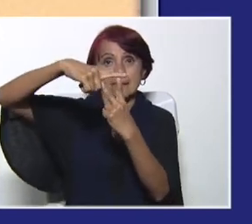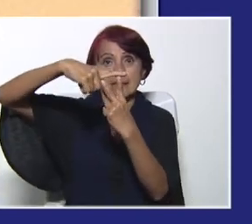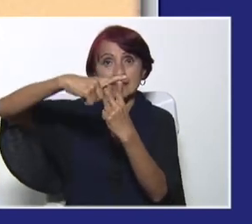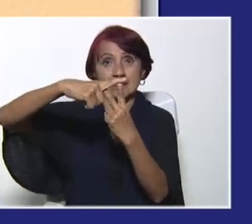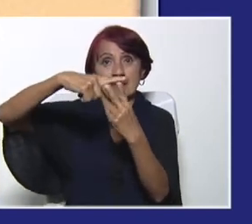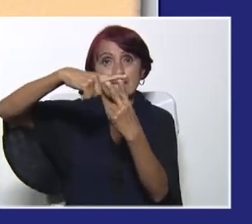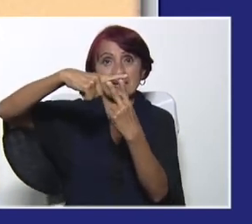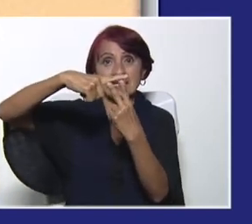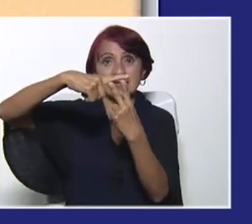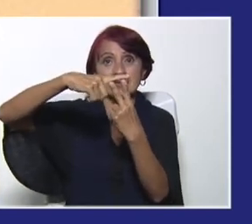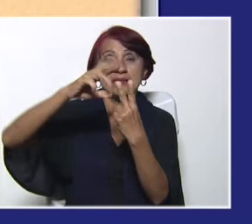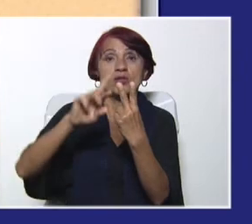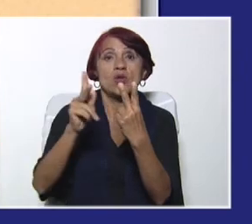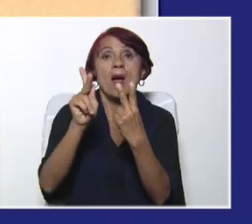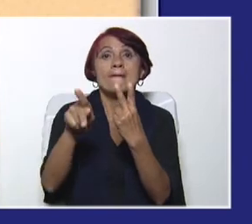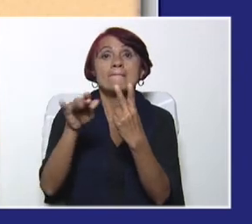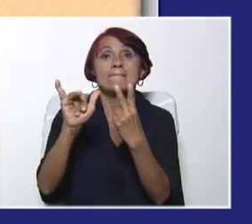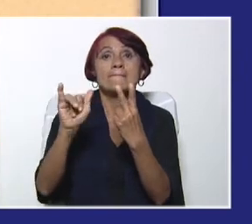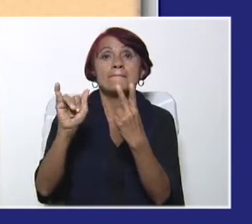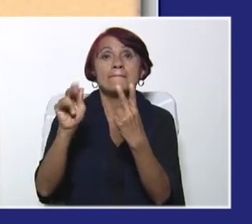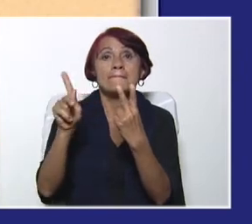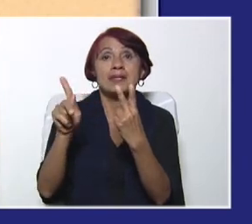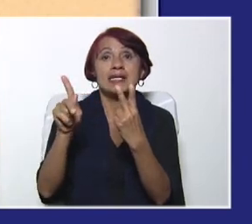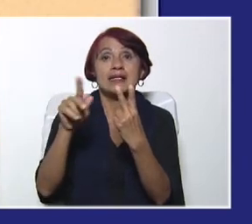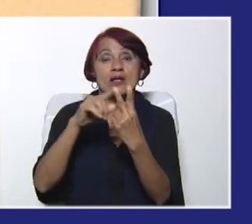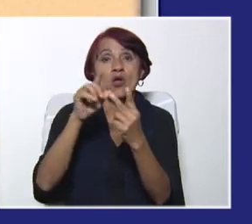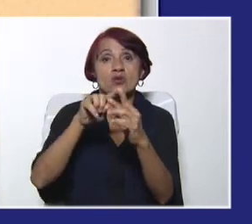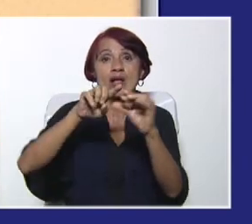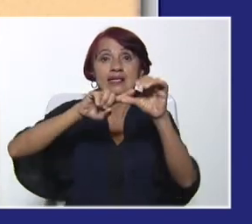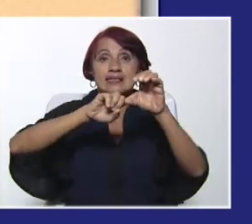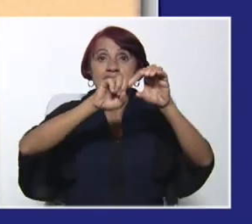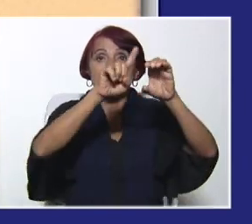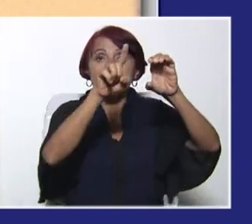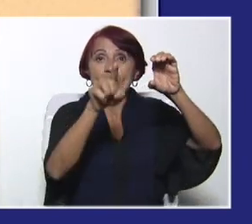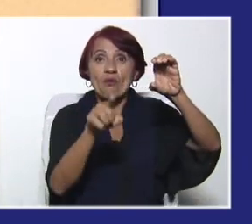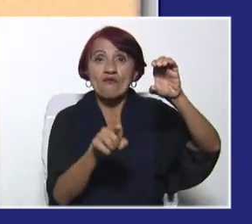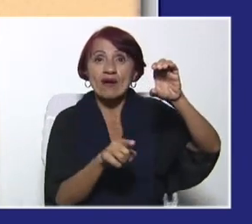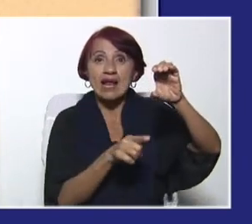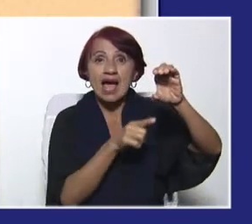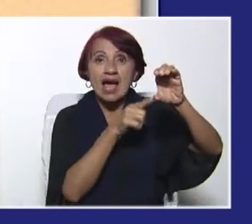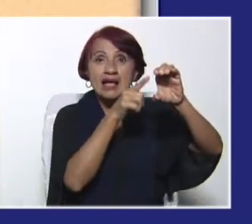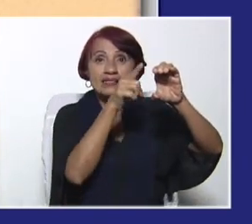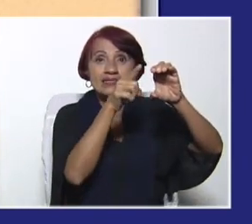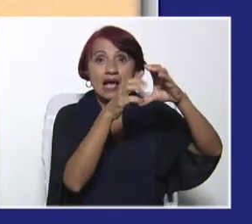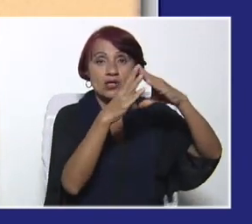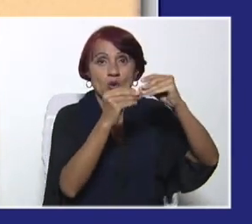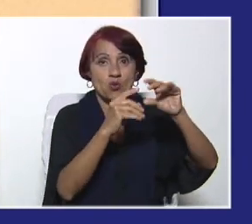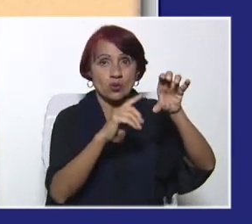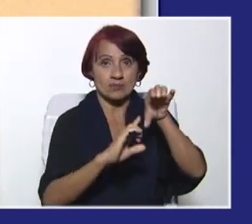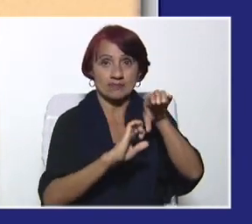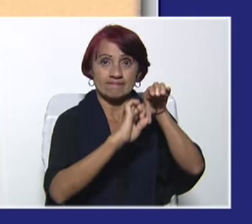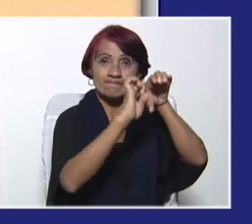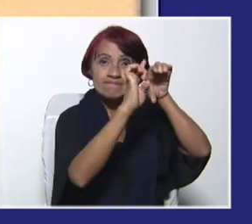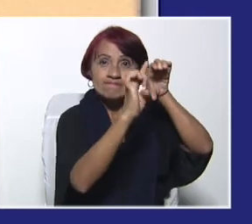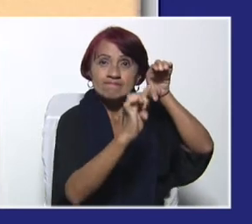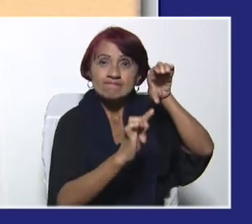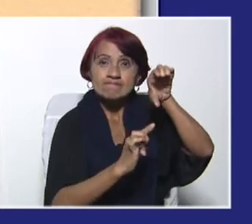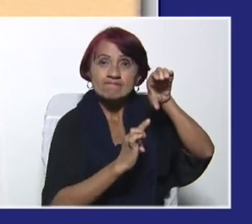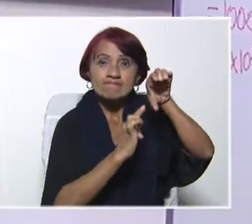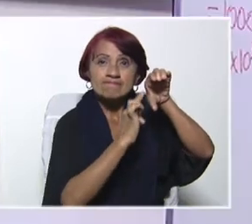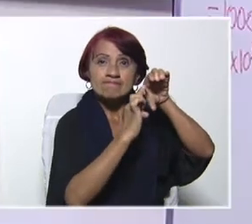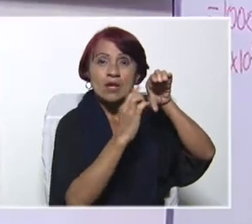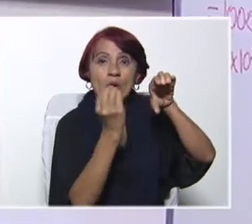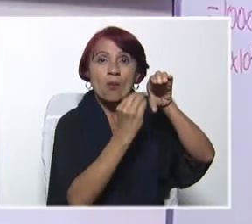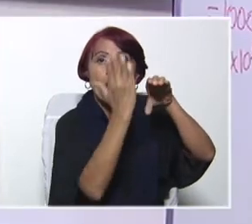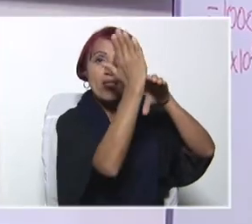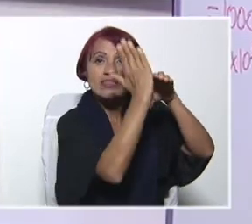El primer tipo de manipulación de la circunferencia es a través del sistema sexagesimal, que consiste en